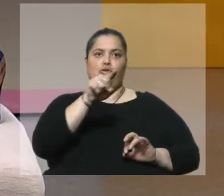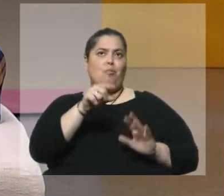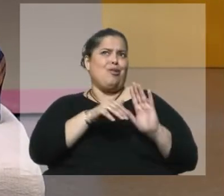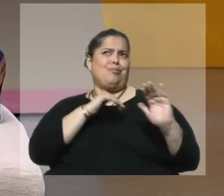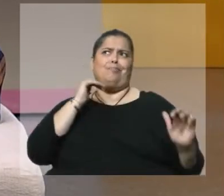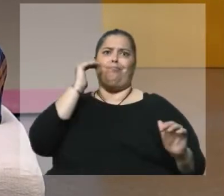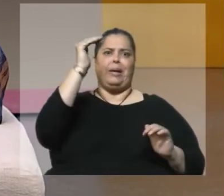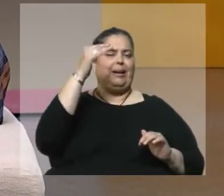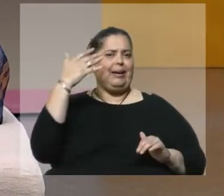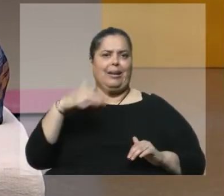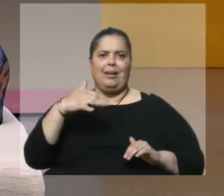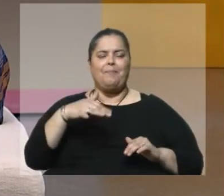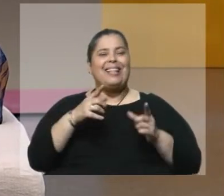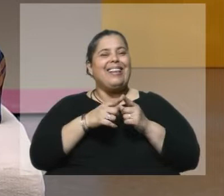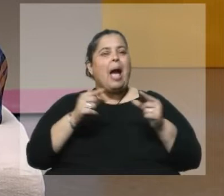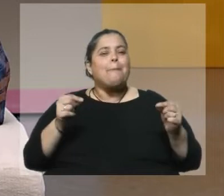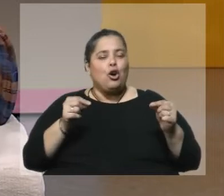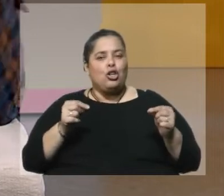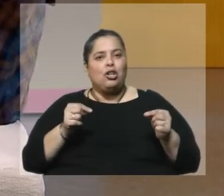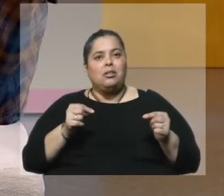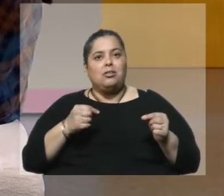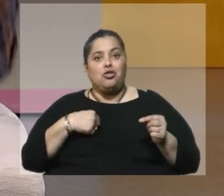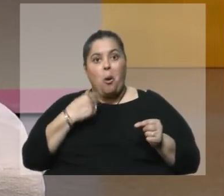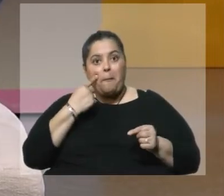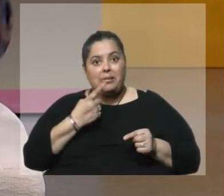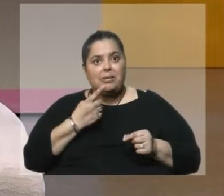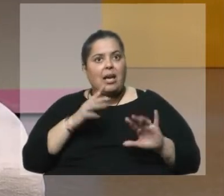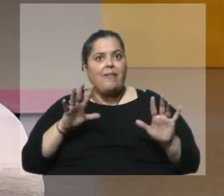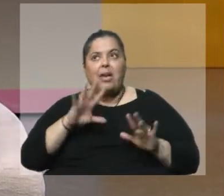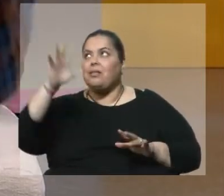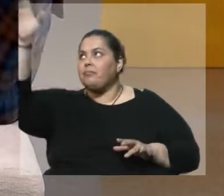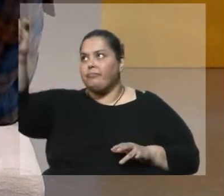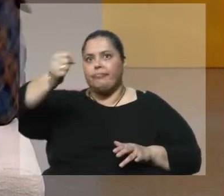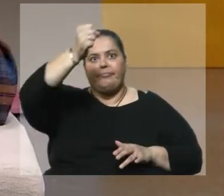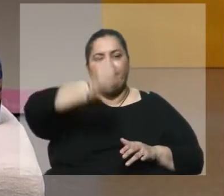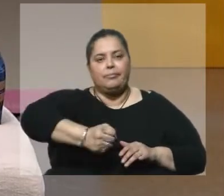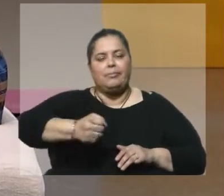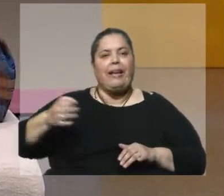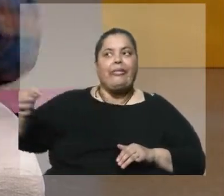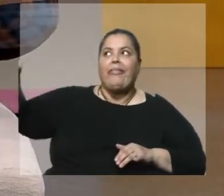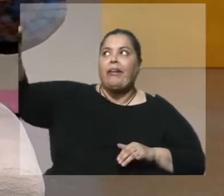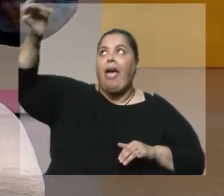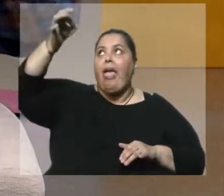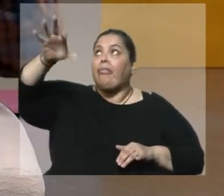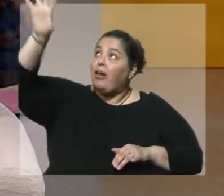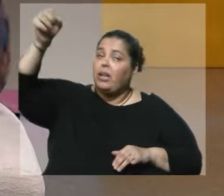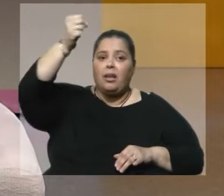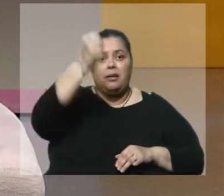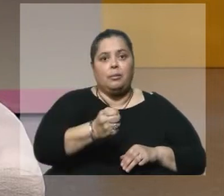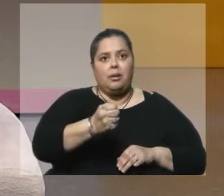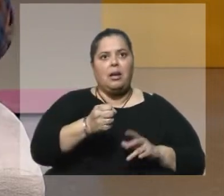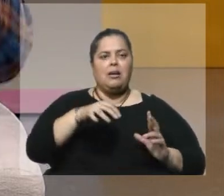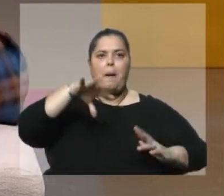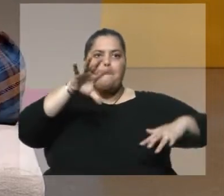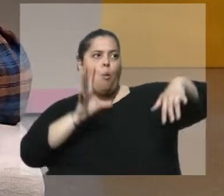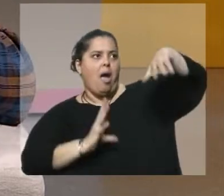destacaban. El de Japón, por ejemplo, yo pensé que habían agarrado un extraterrestre y lo habían puesto en un local. O sea, era una pieza que se movía